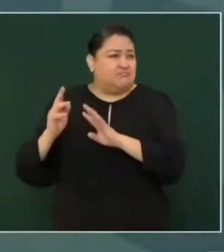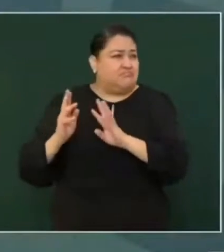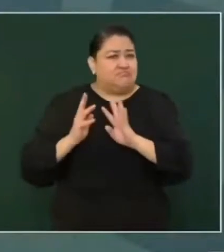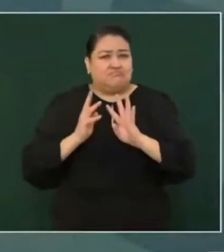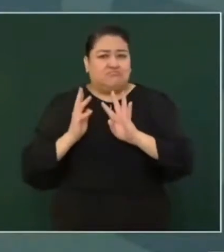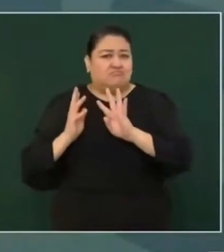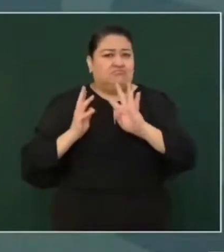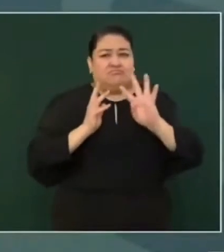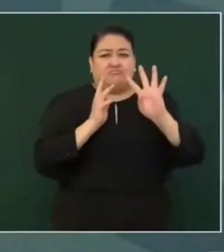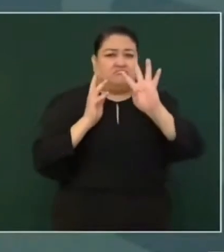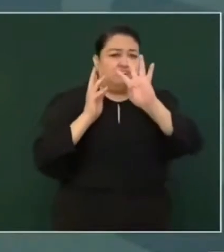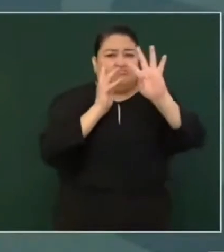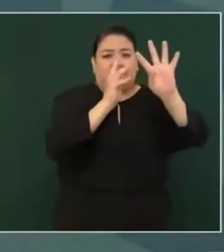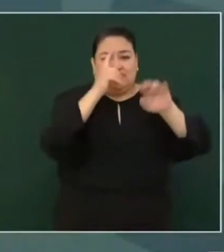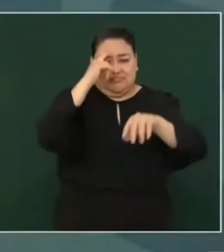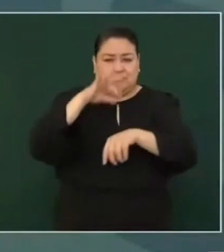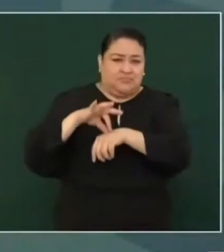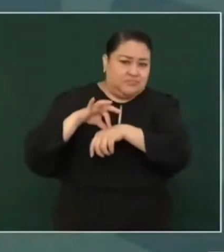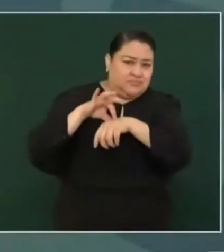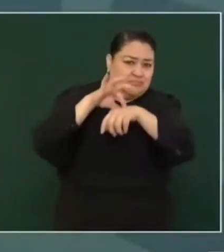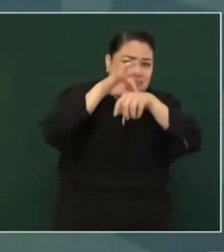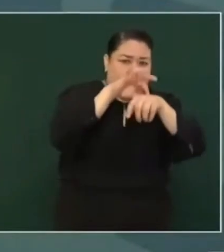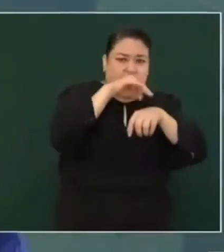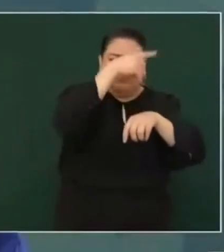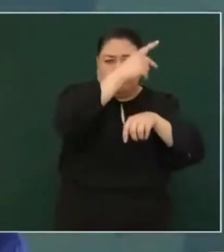en la transportación